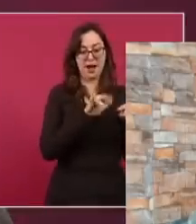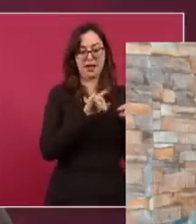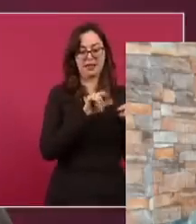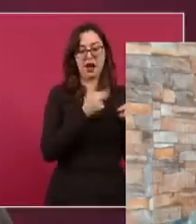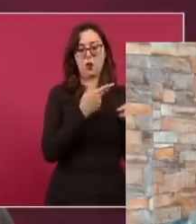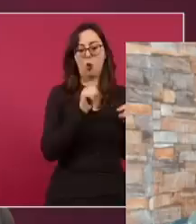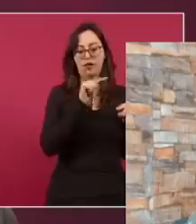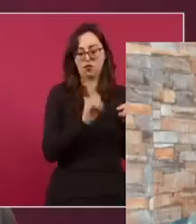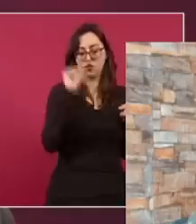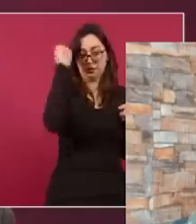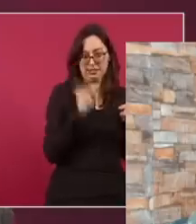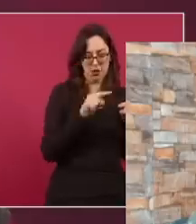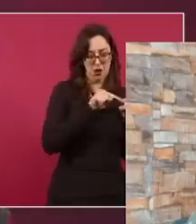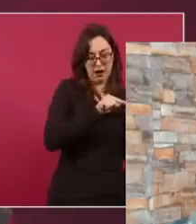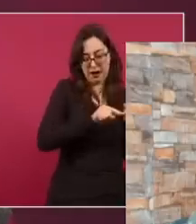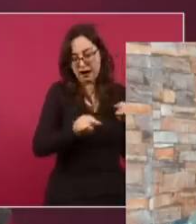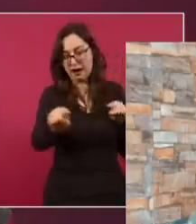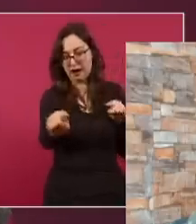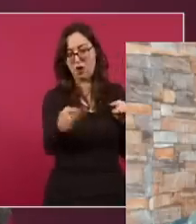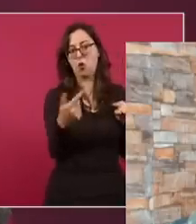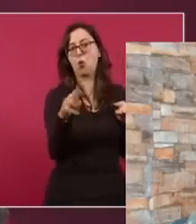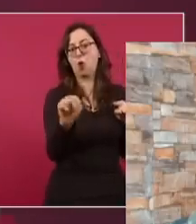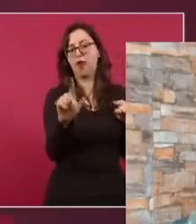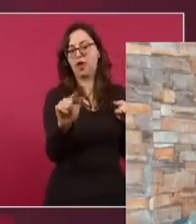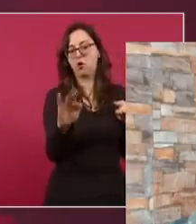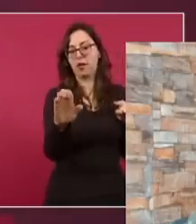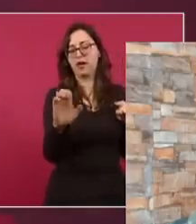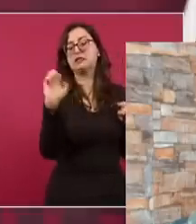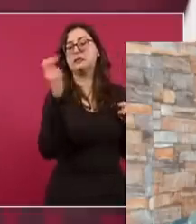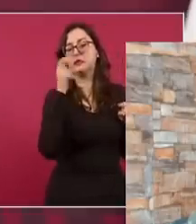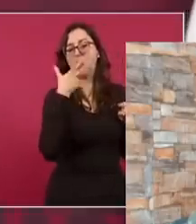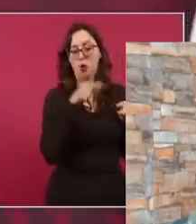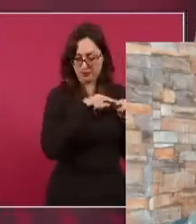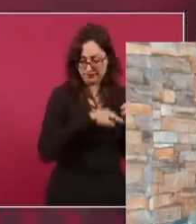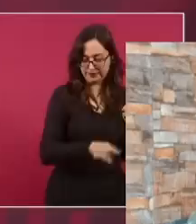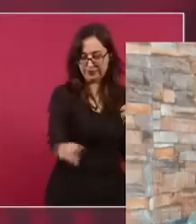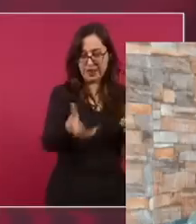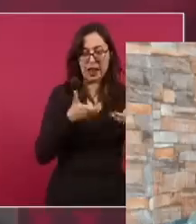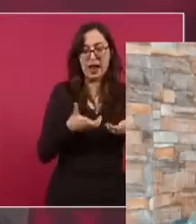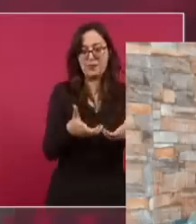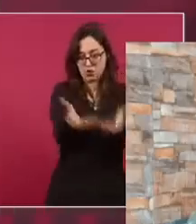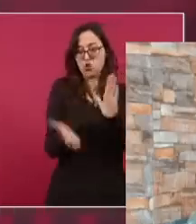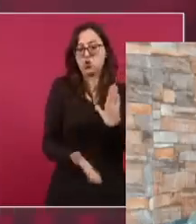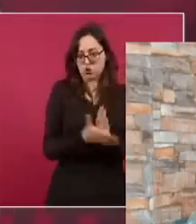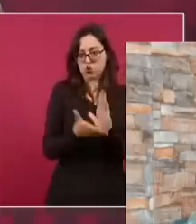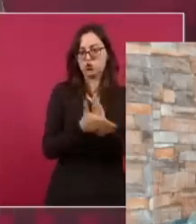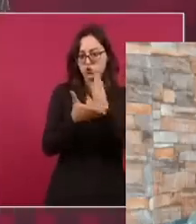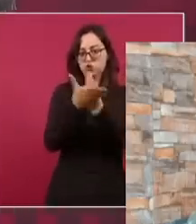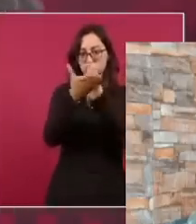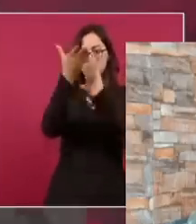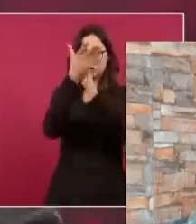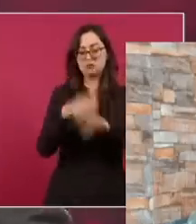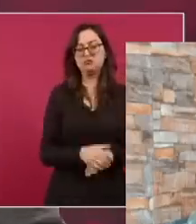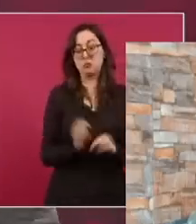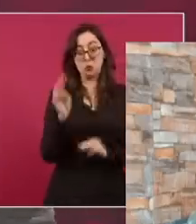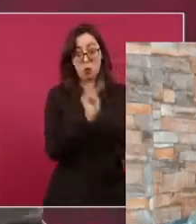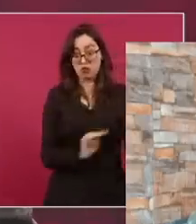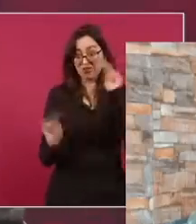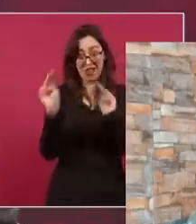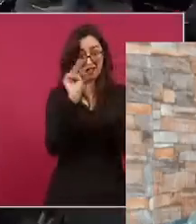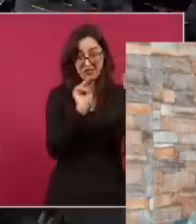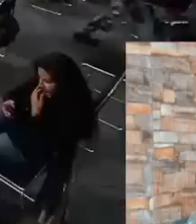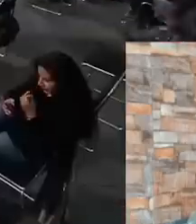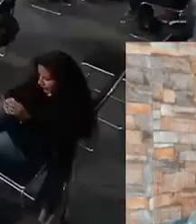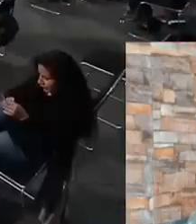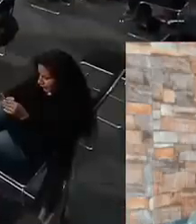Sinaloa y Guadalupe y Calvo es Chihuahua. Estamos haciendo ese camino en la sierra, como otro que